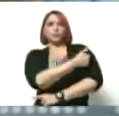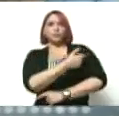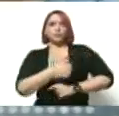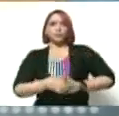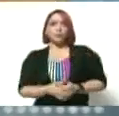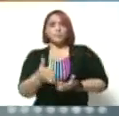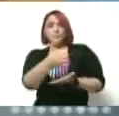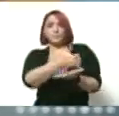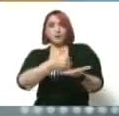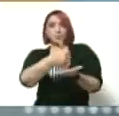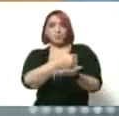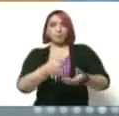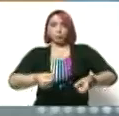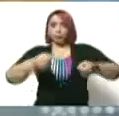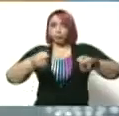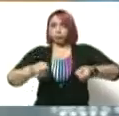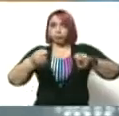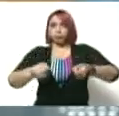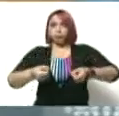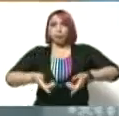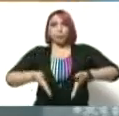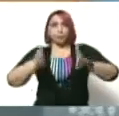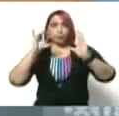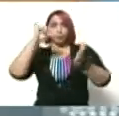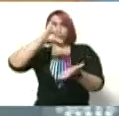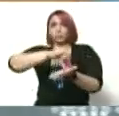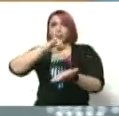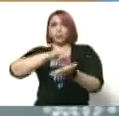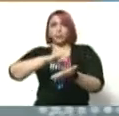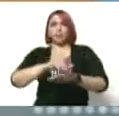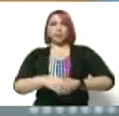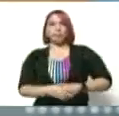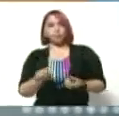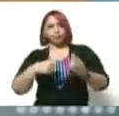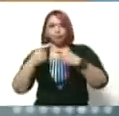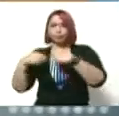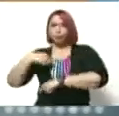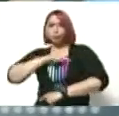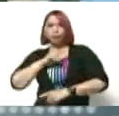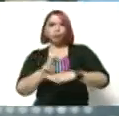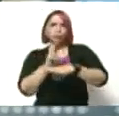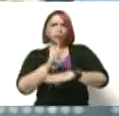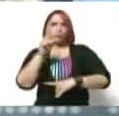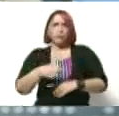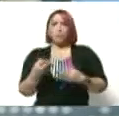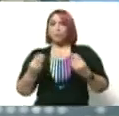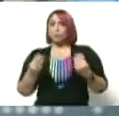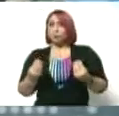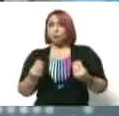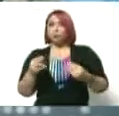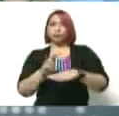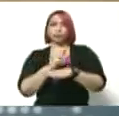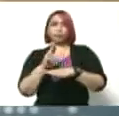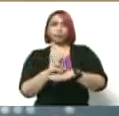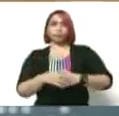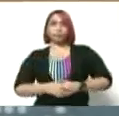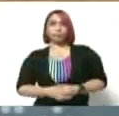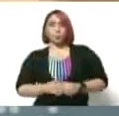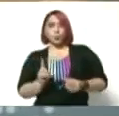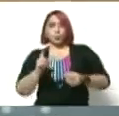farmacias en auto mercados en centros comerciales que ya lo veníamos utilizando y que han sido de mucha utilidad el sector privado